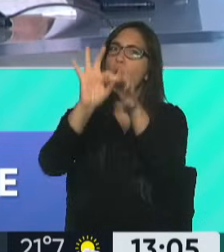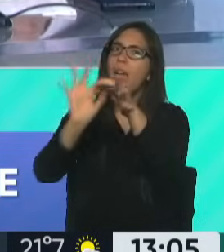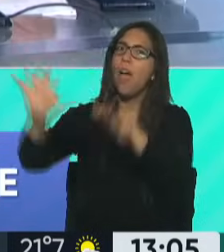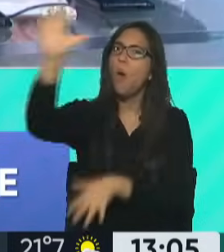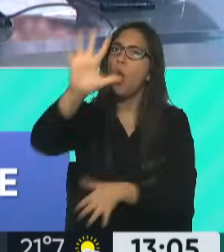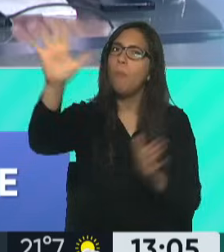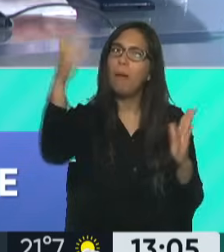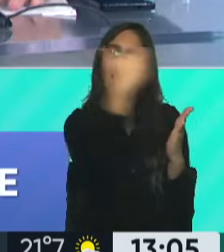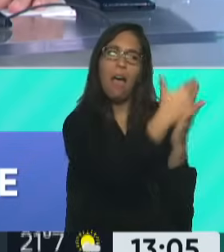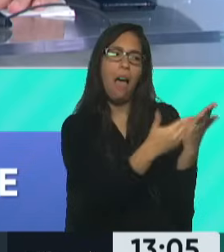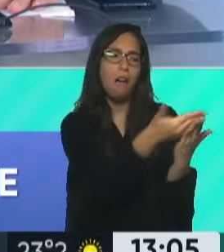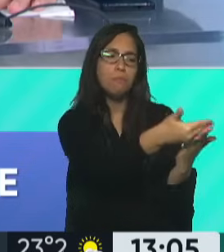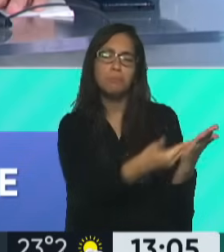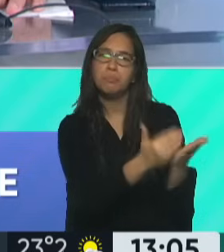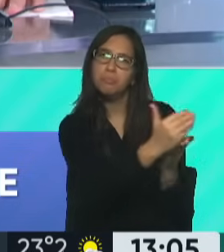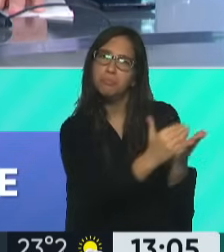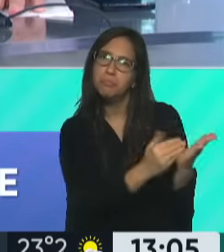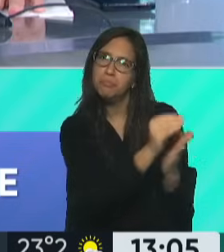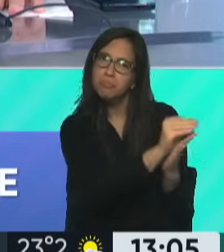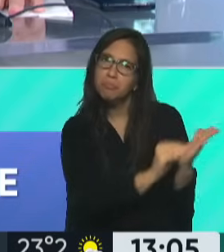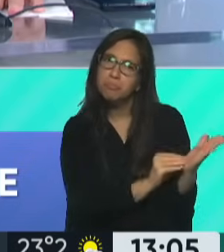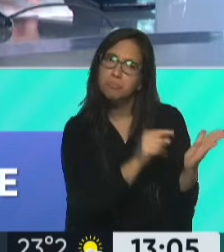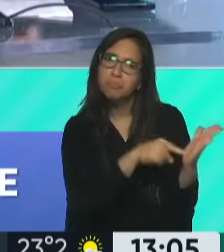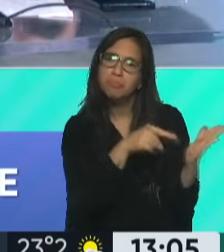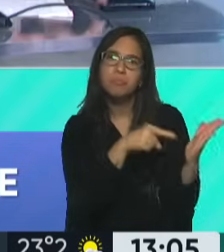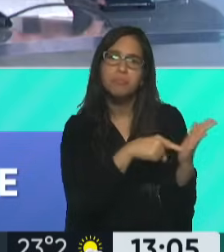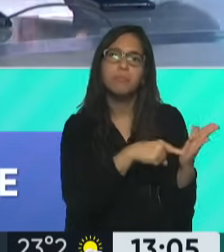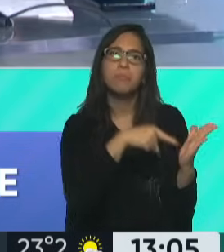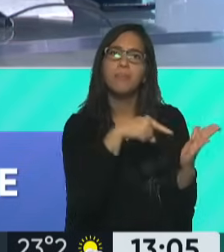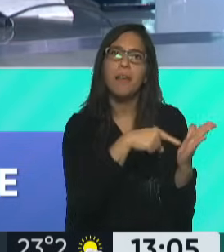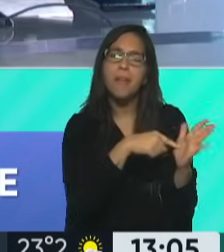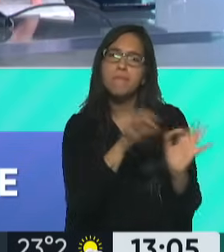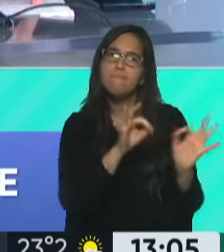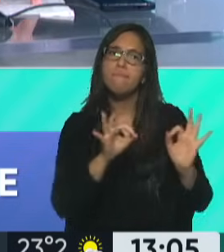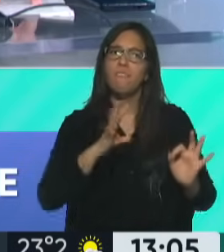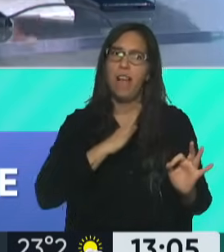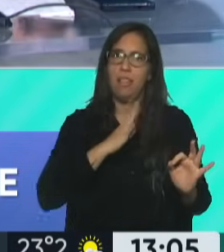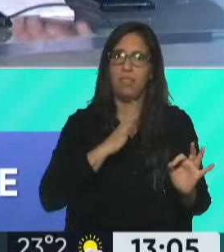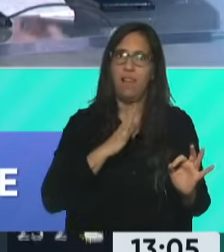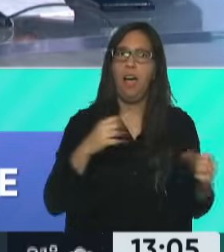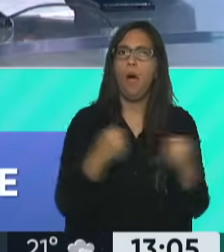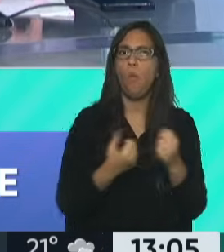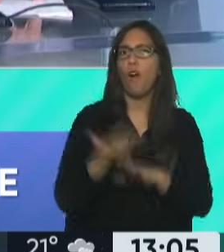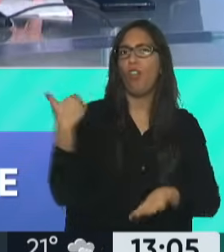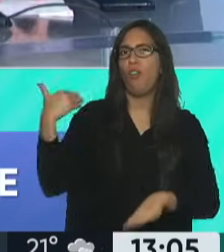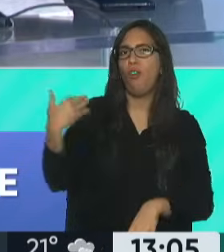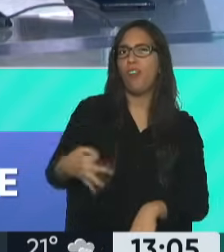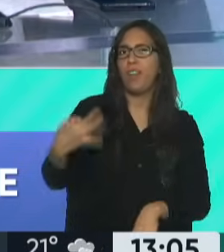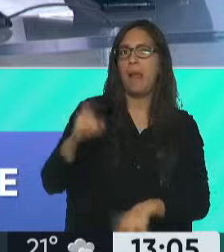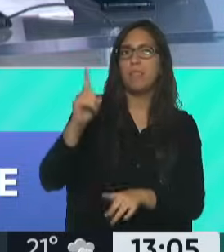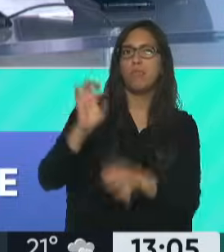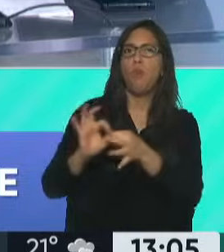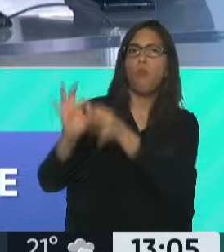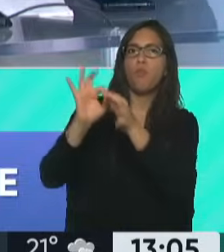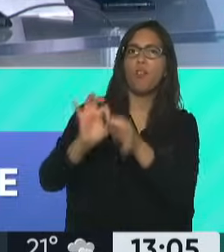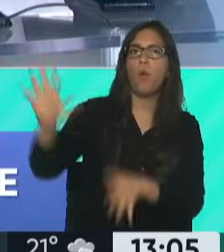eh recibió respuesta positiva no se hizo esa revisión Entonces está el acuerdo original como lo planteó la Unión Europea qué es